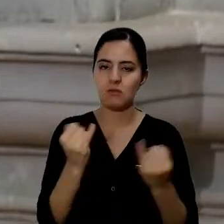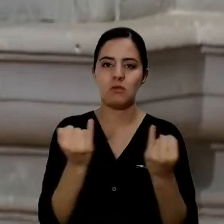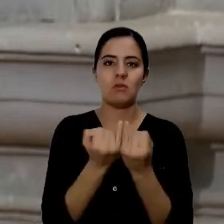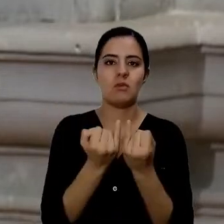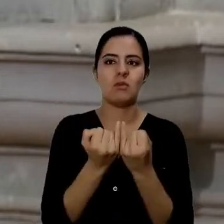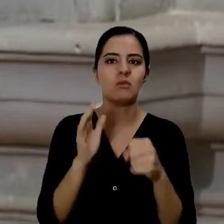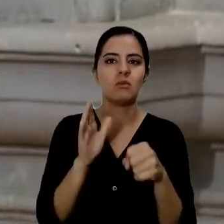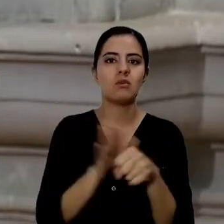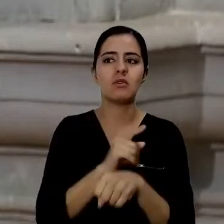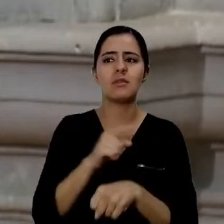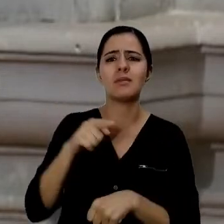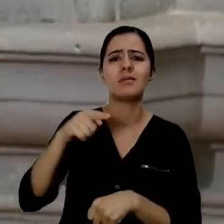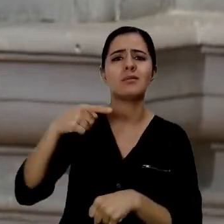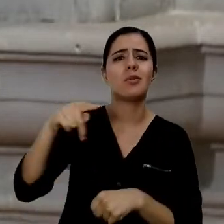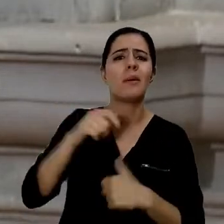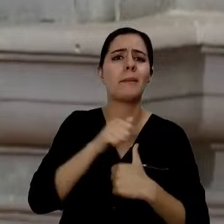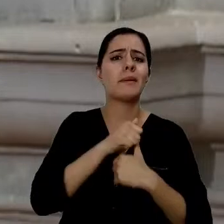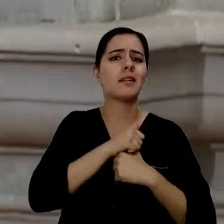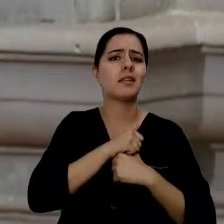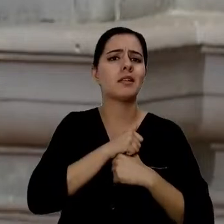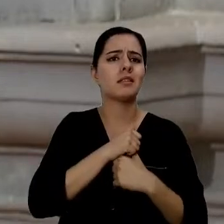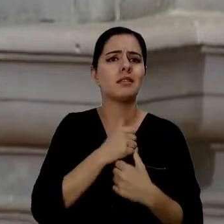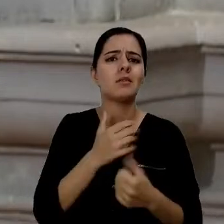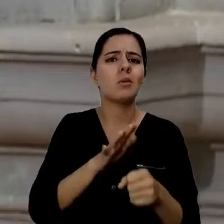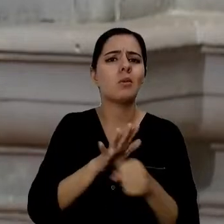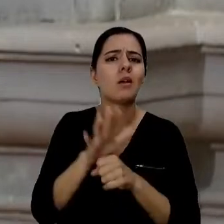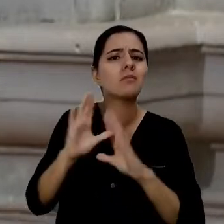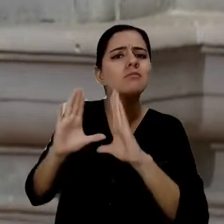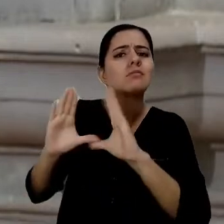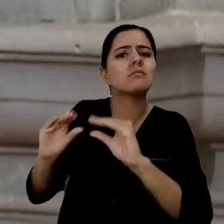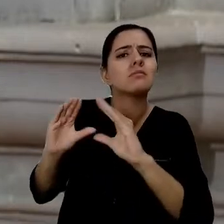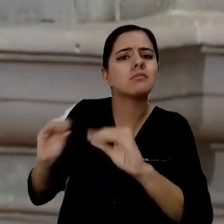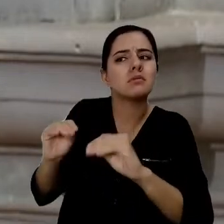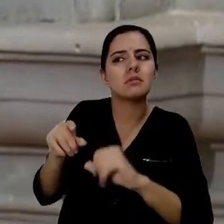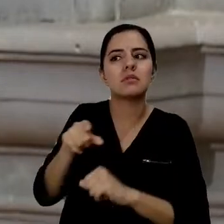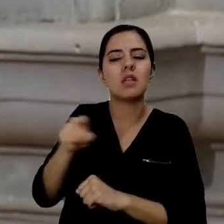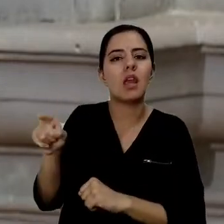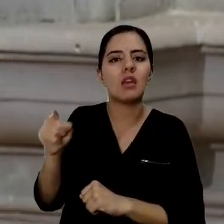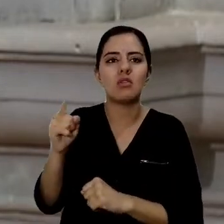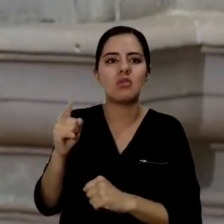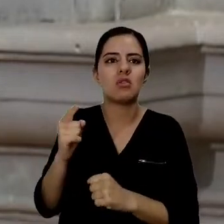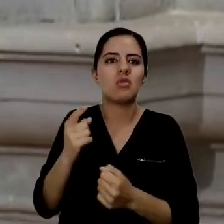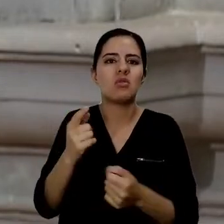su formación es el uso de la fuerza con fines letales.